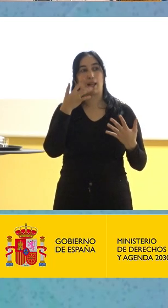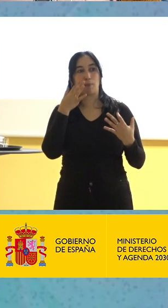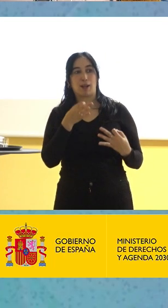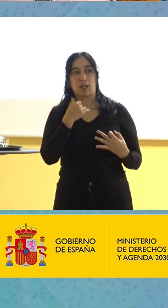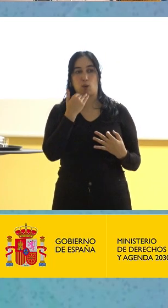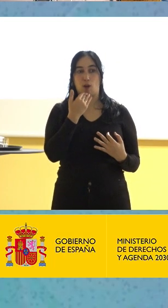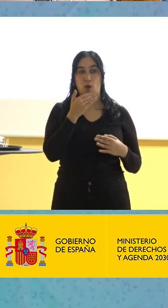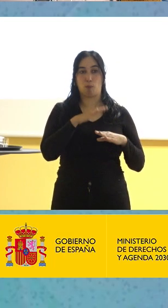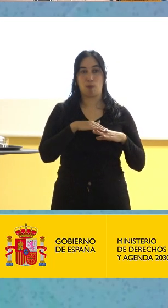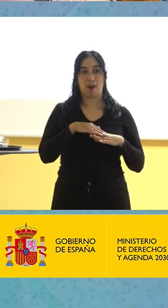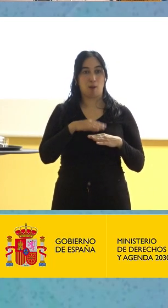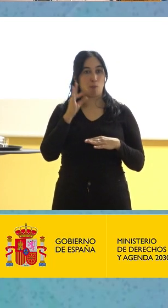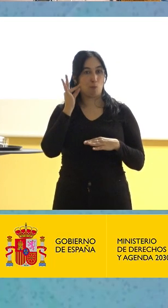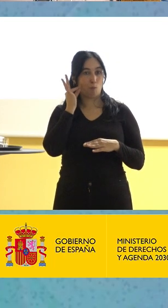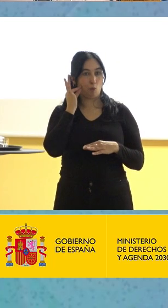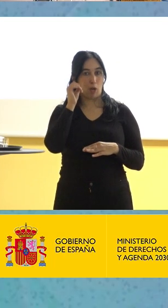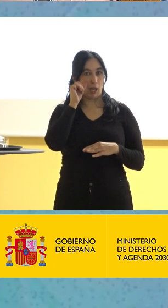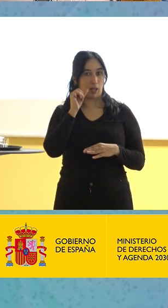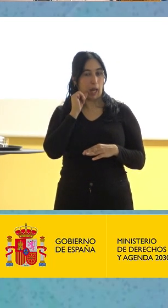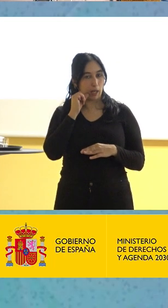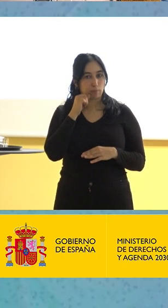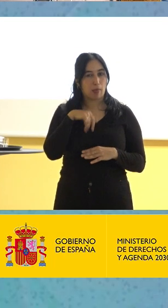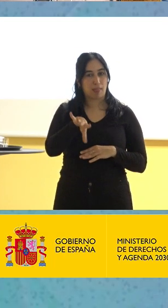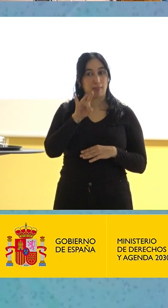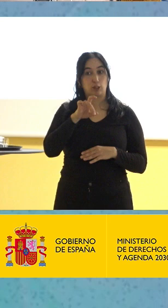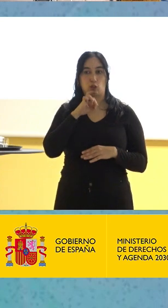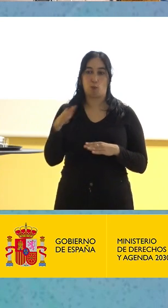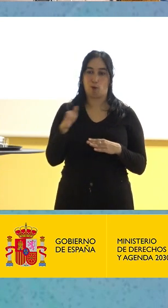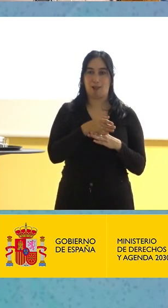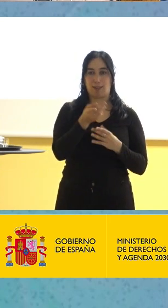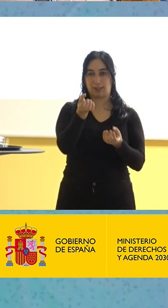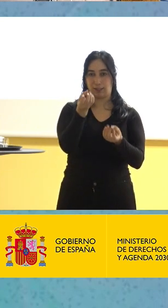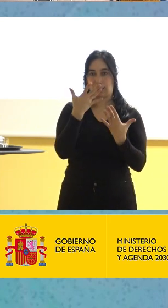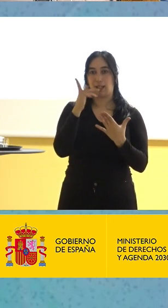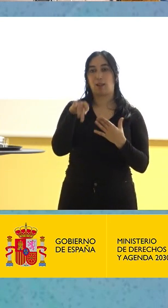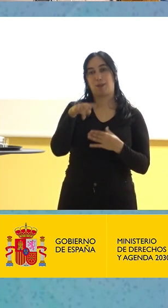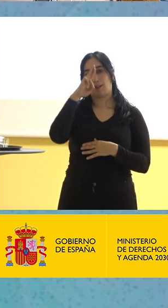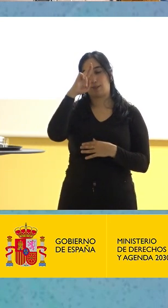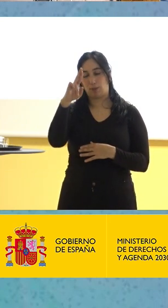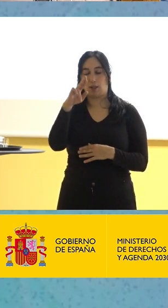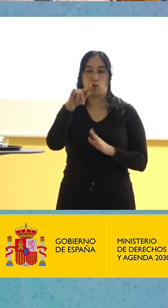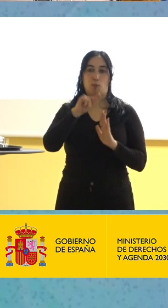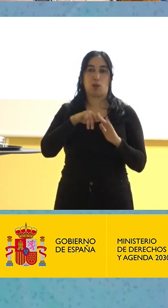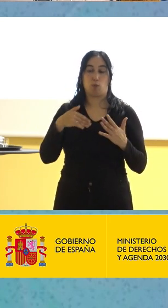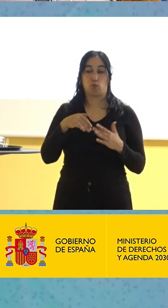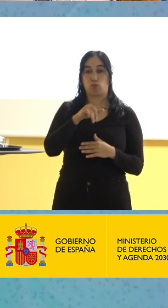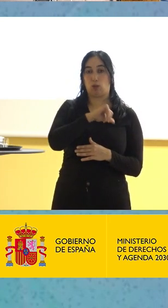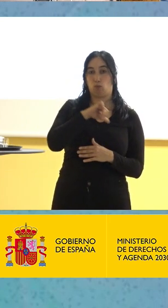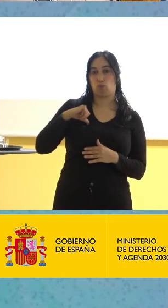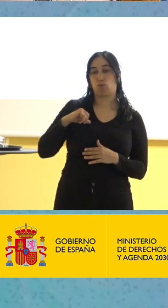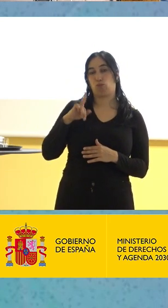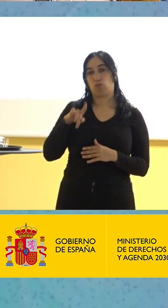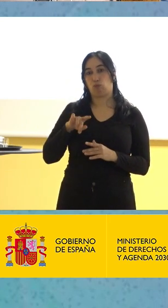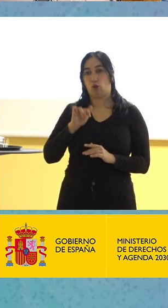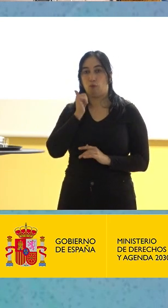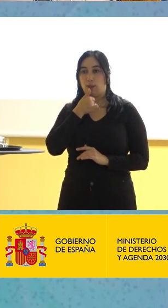riesgos para que la gestante tome decisiones informadas y respetando los principios de autonomía y confidencialidad, ¿vale? Bueno, pues lo que